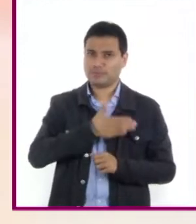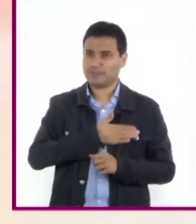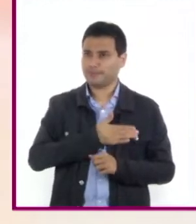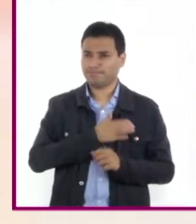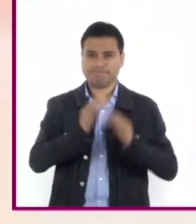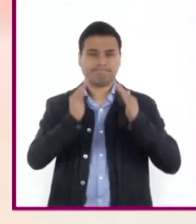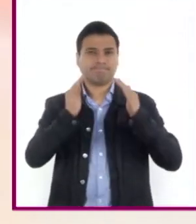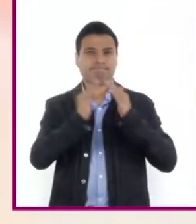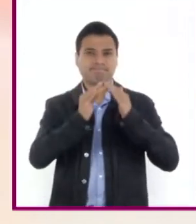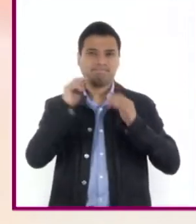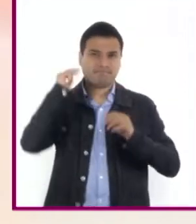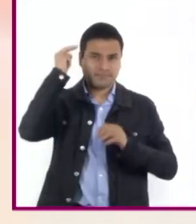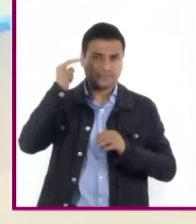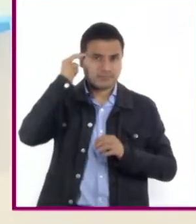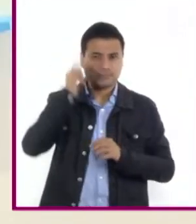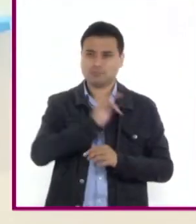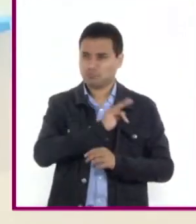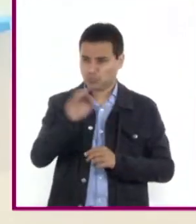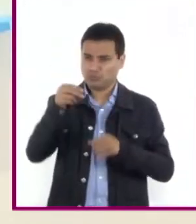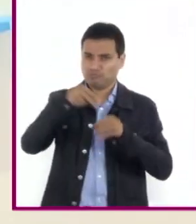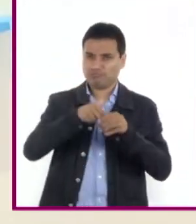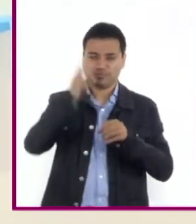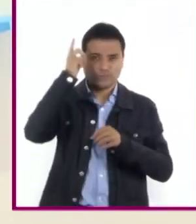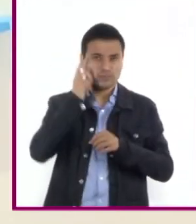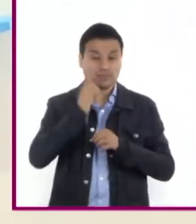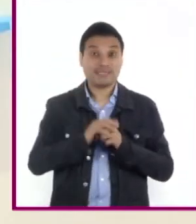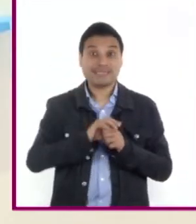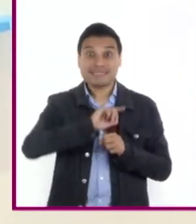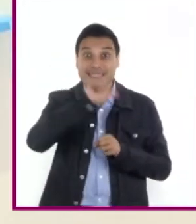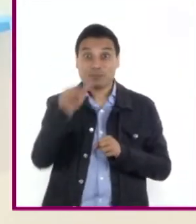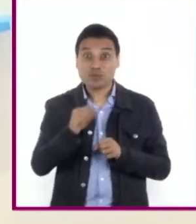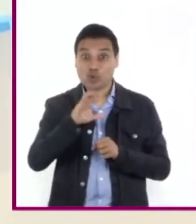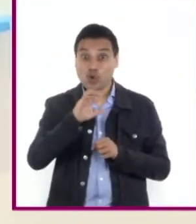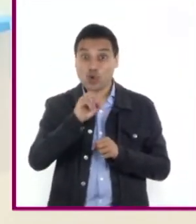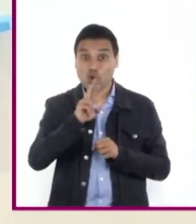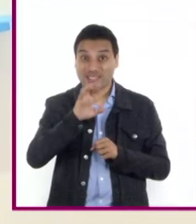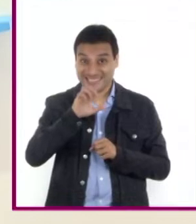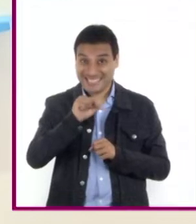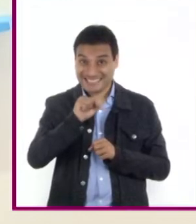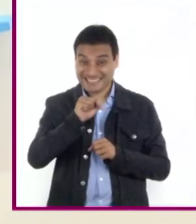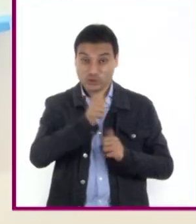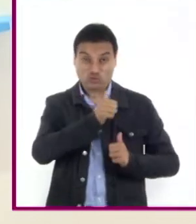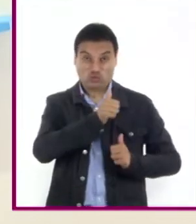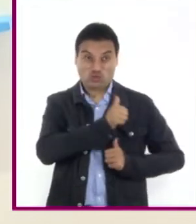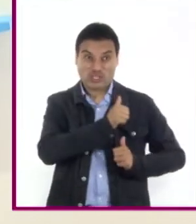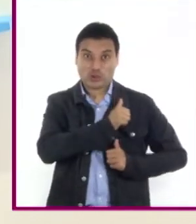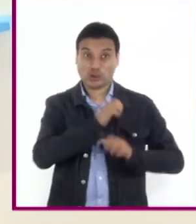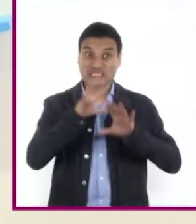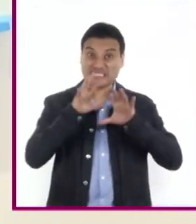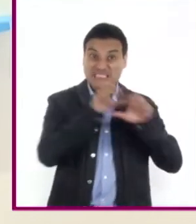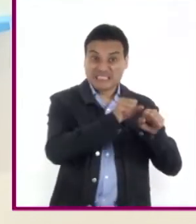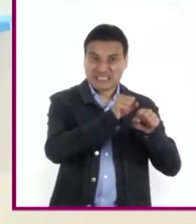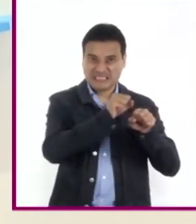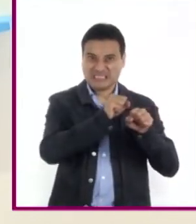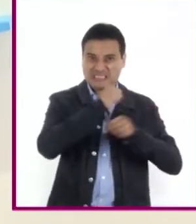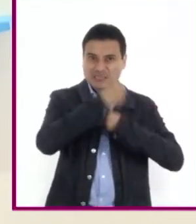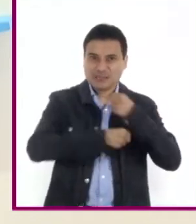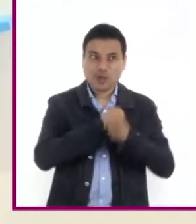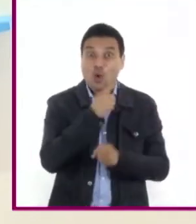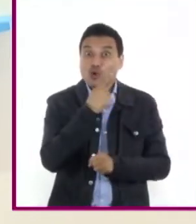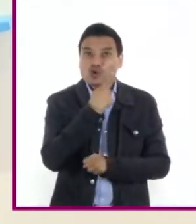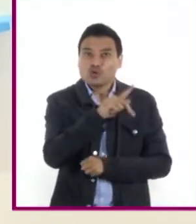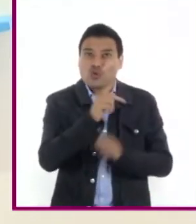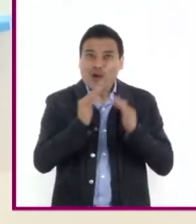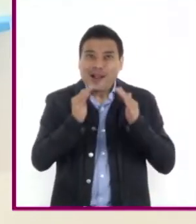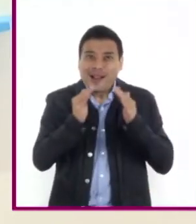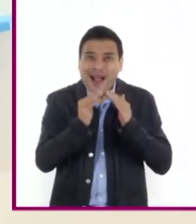en el palacio de Axayácatl. No pasó mucho tiempo para que Cortés y sus soldados apresaran a Moctezuma en su propio